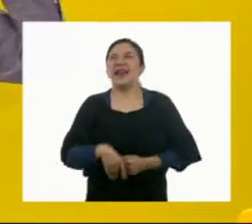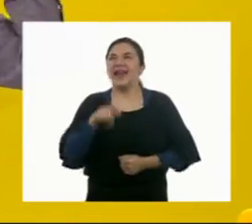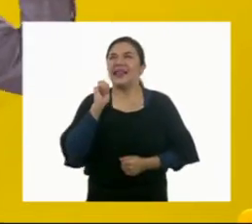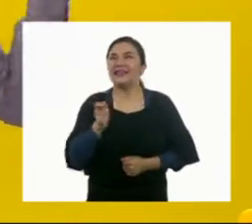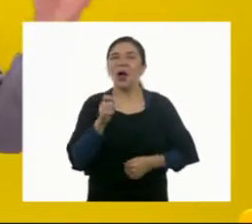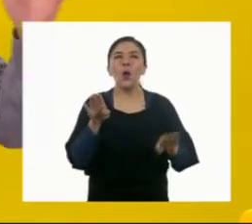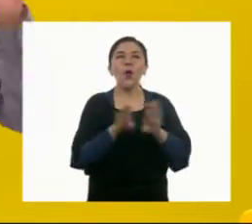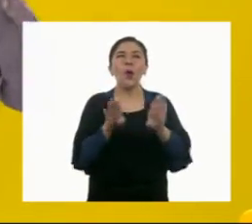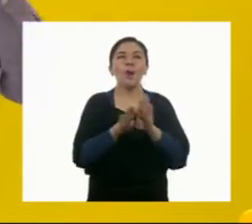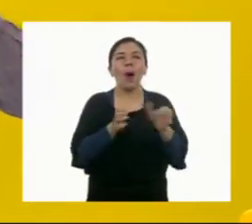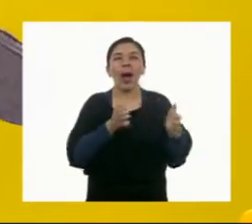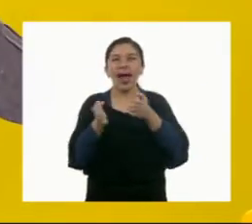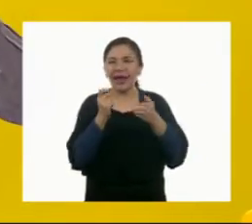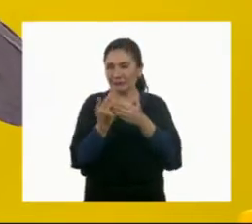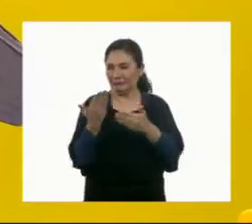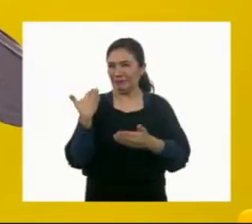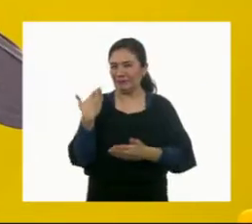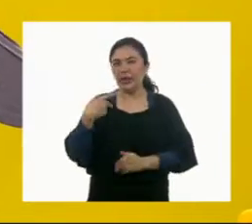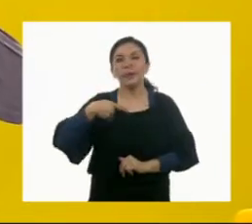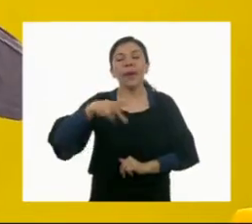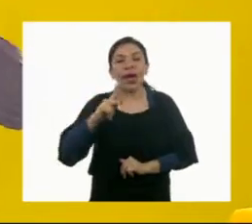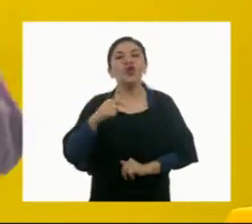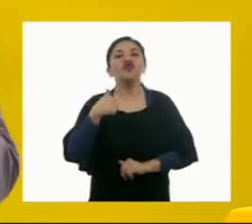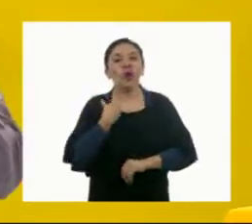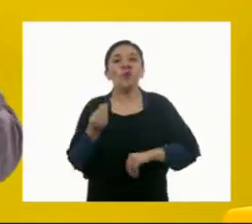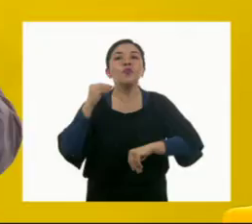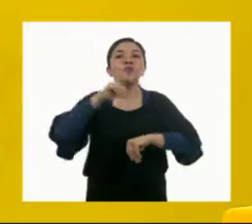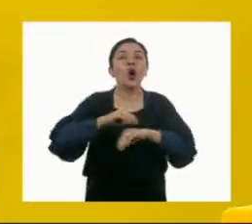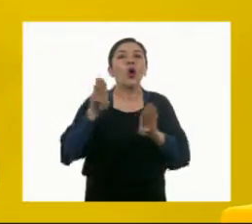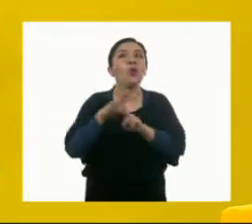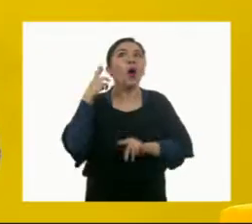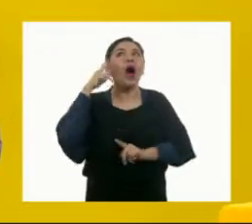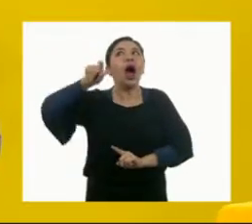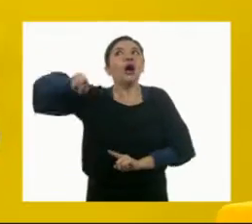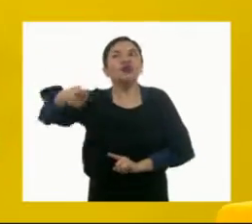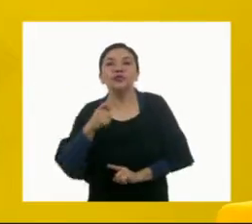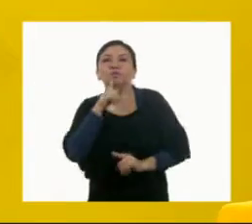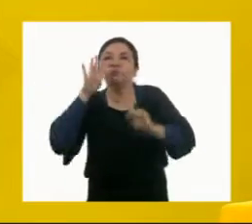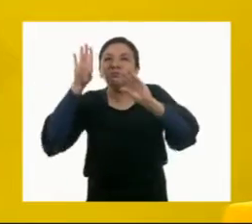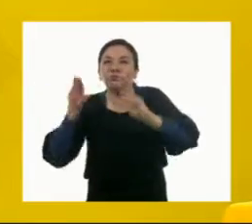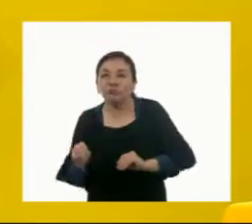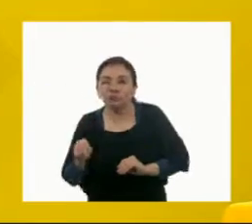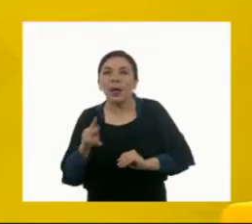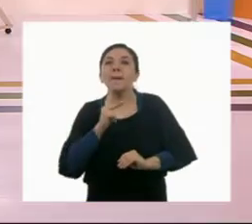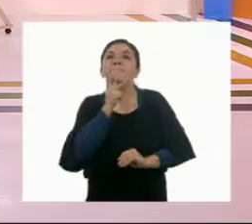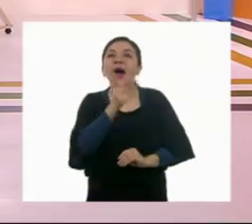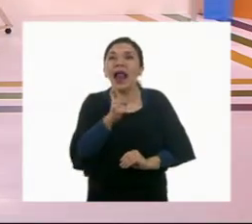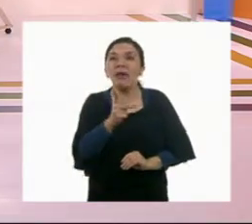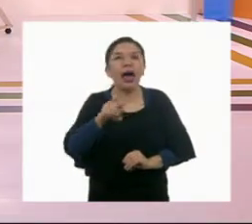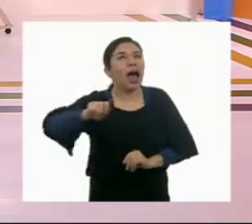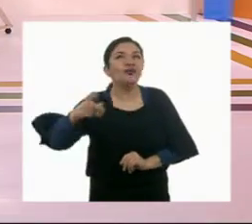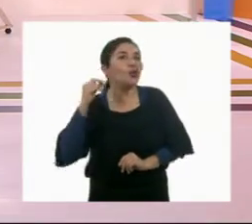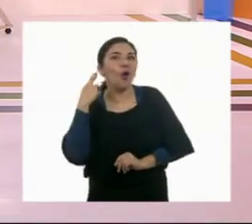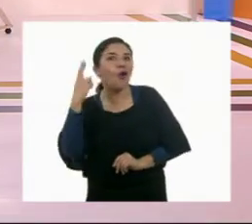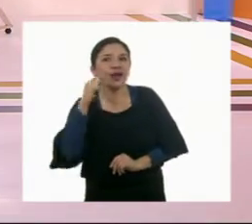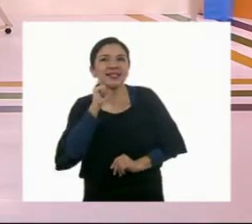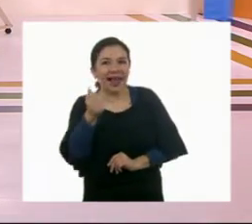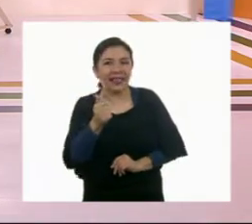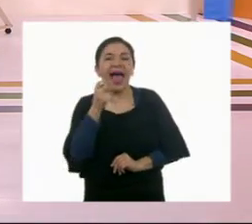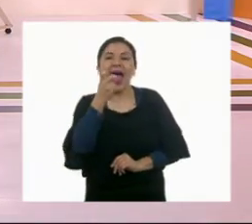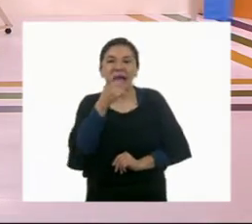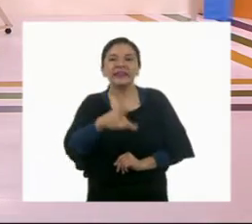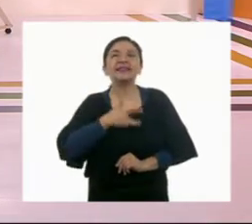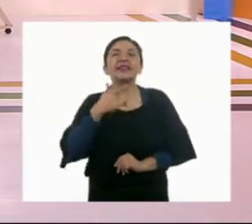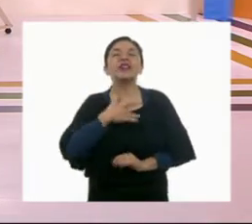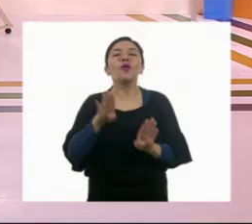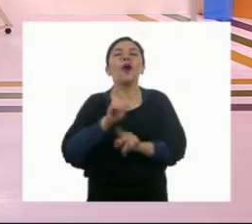Es como el ejercicio de hace rato, pero nosotros le bajamos todo el volumen a nuestra voz. Exacto, exacto. ¿Eh? Para que les ayude un